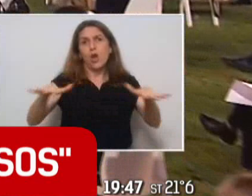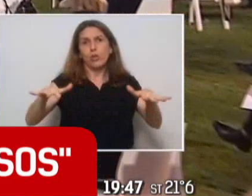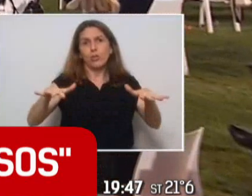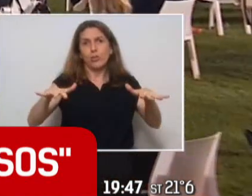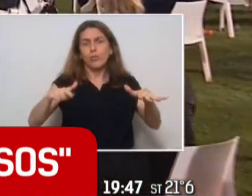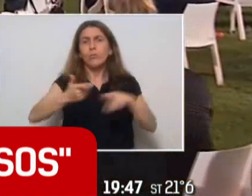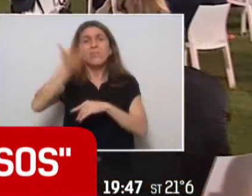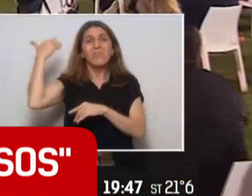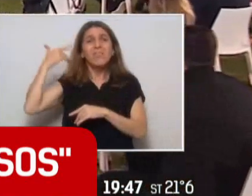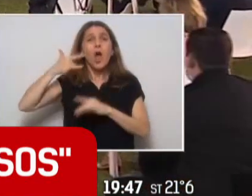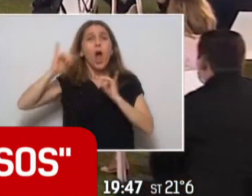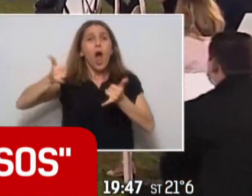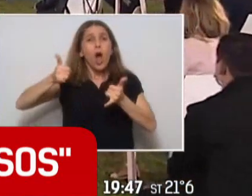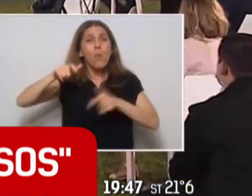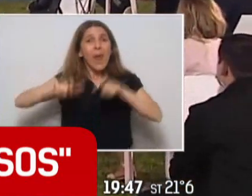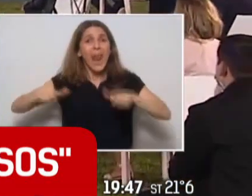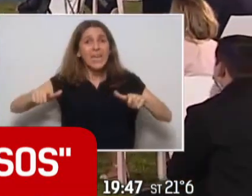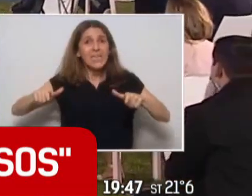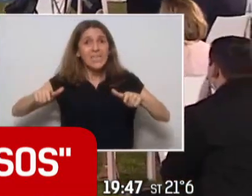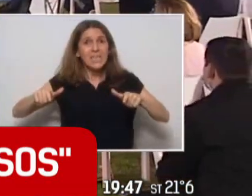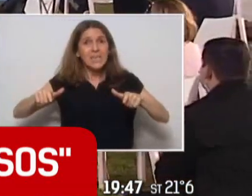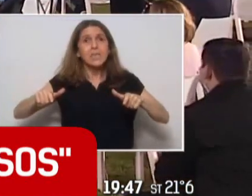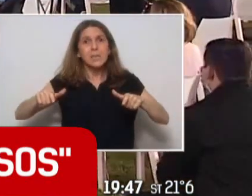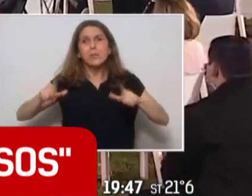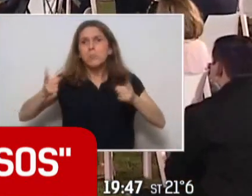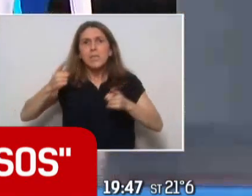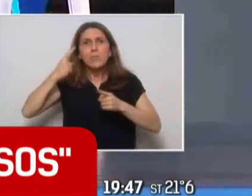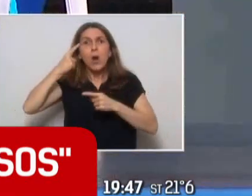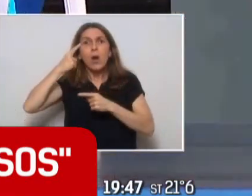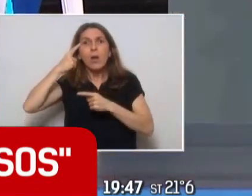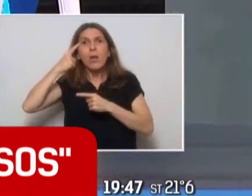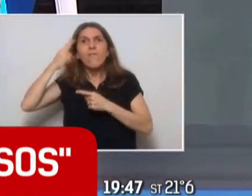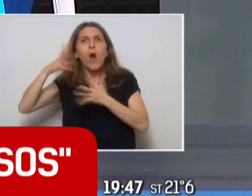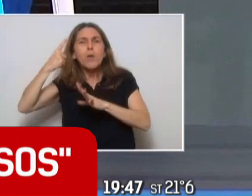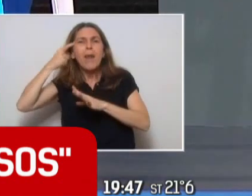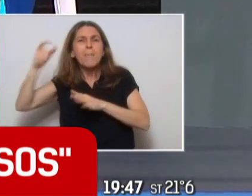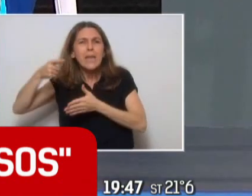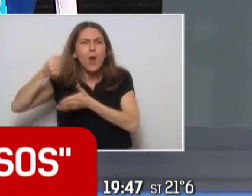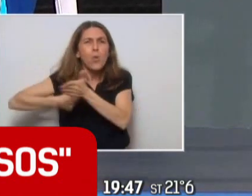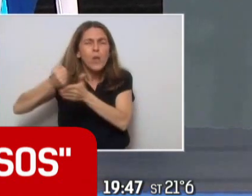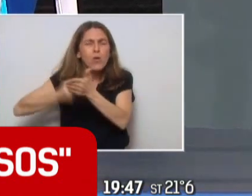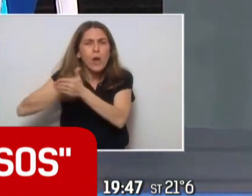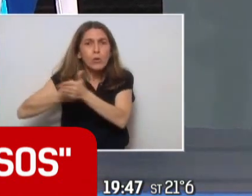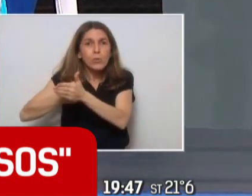Hubo jóvenes que en pos de sus ideas dejaron su vida.